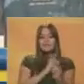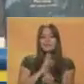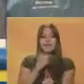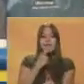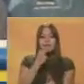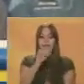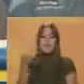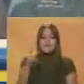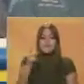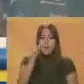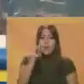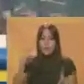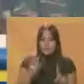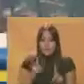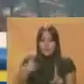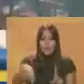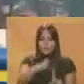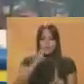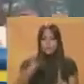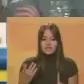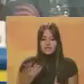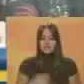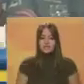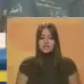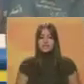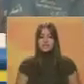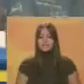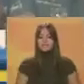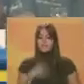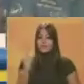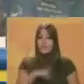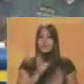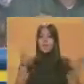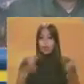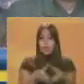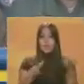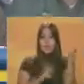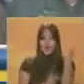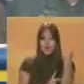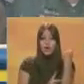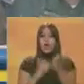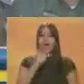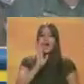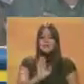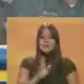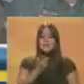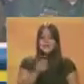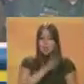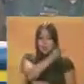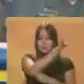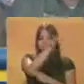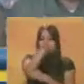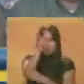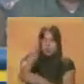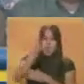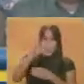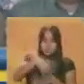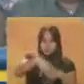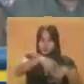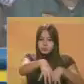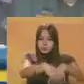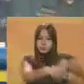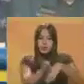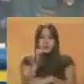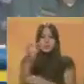alguna oportunidad, tú fuiste, Alfonso, a uno de nuestros gabinetes parroquiales, a alguno de nuestros recorridos. Y tú viste,